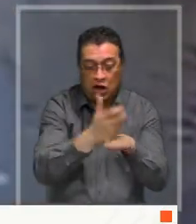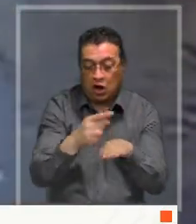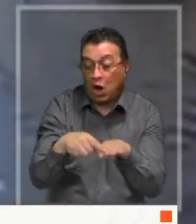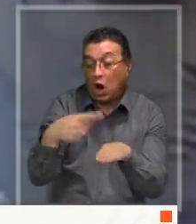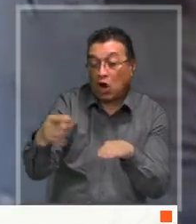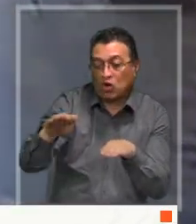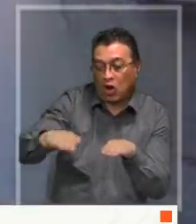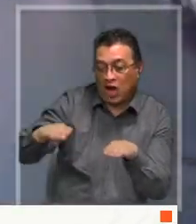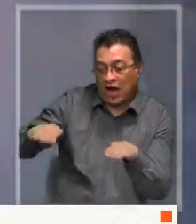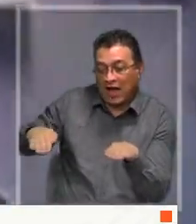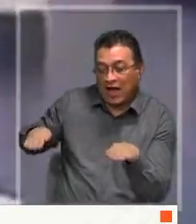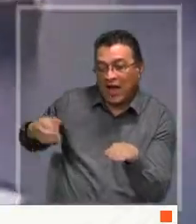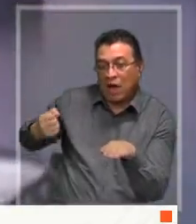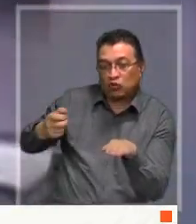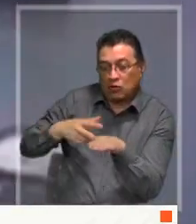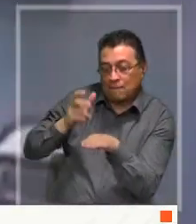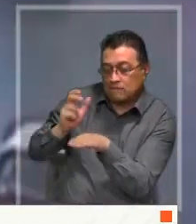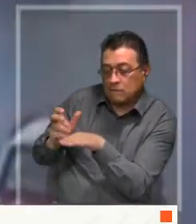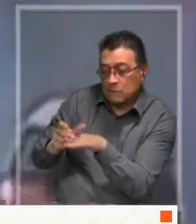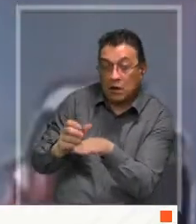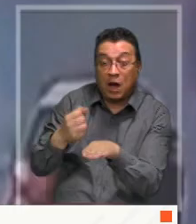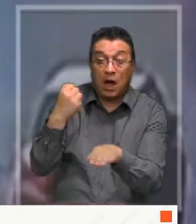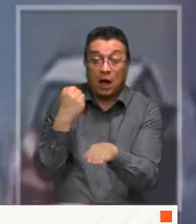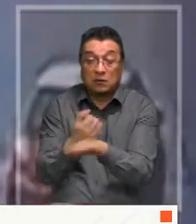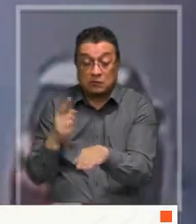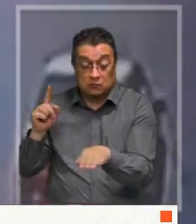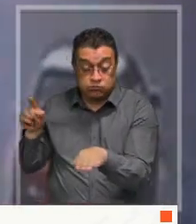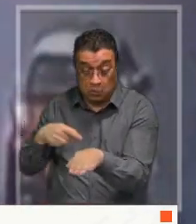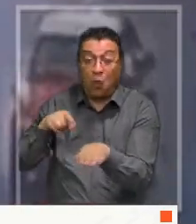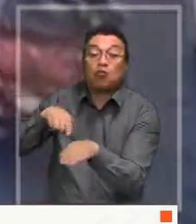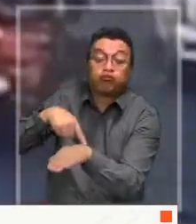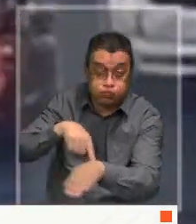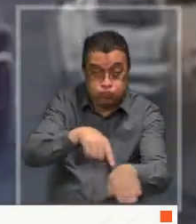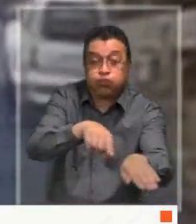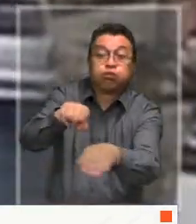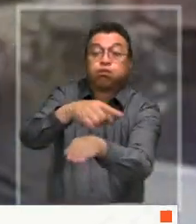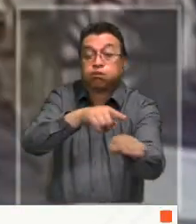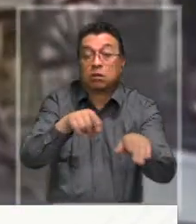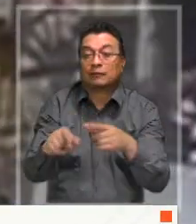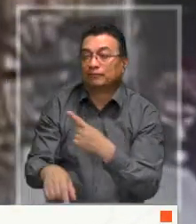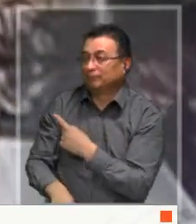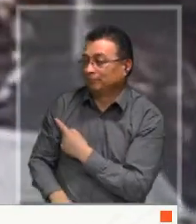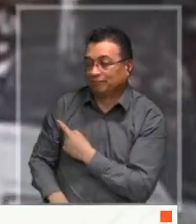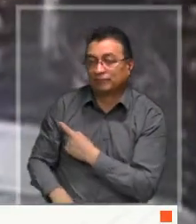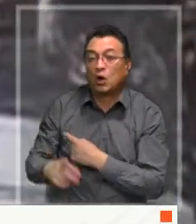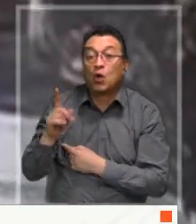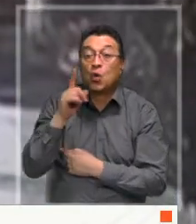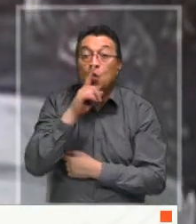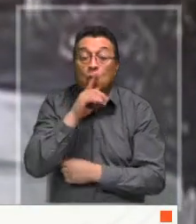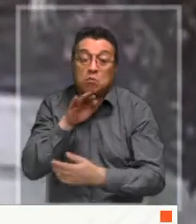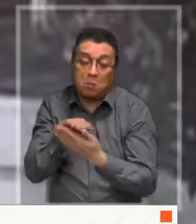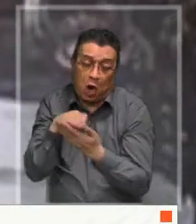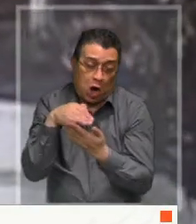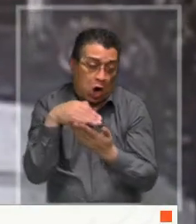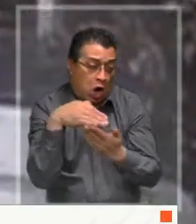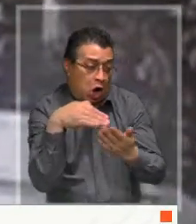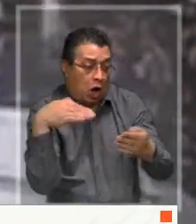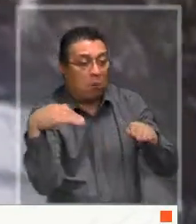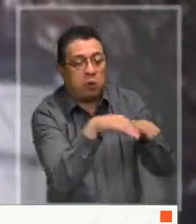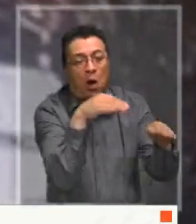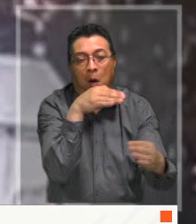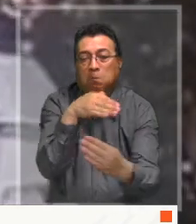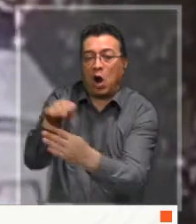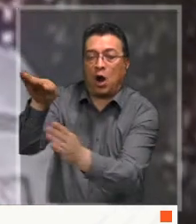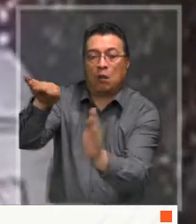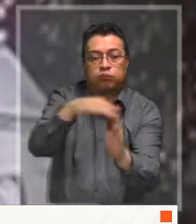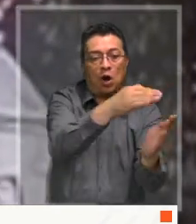vehículos. Cuando llega personal policial, se produce esta persecución policial con las imágenes que estamos revisando precisamente de las cámaras de seguridad cuando